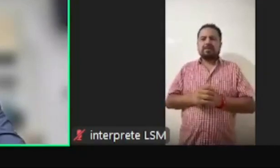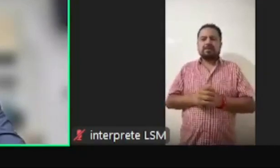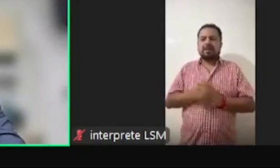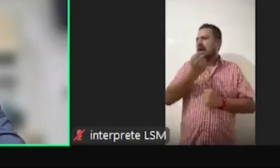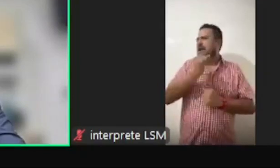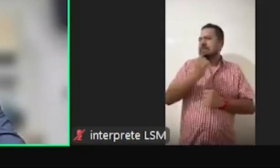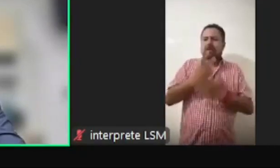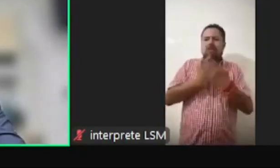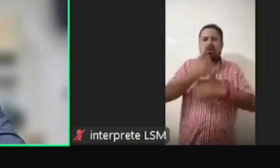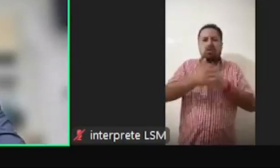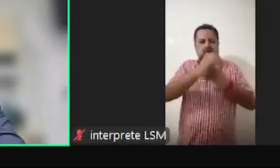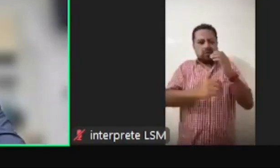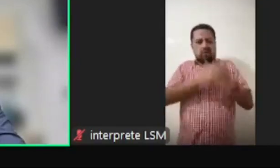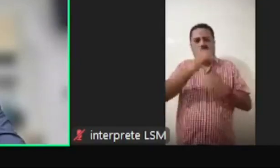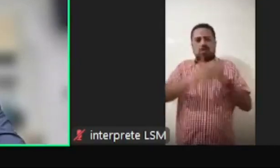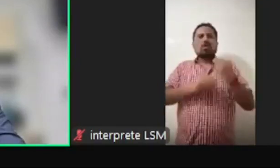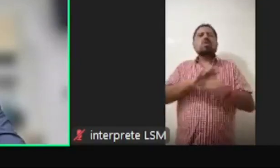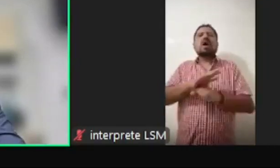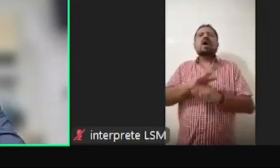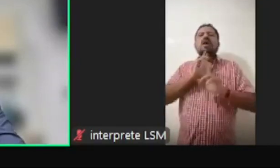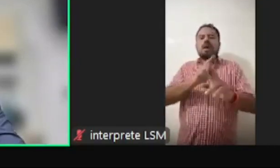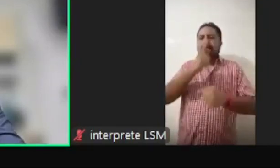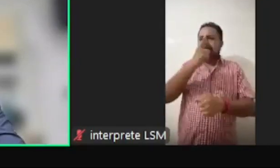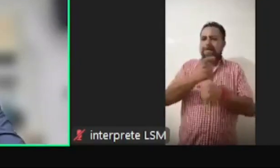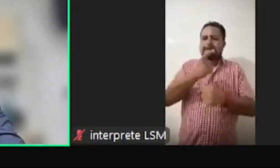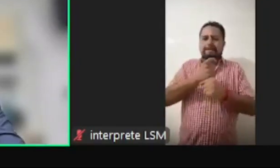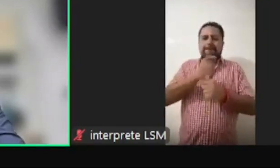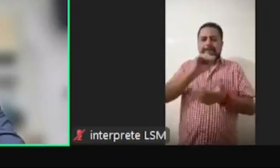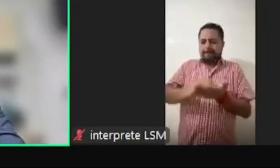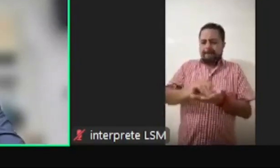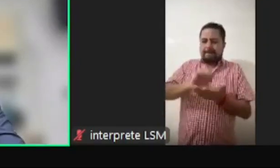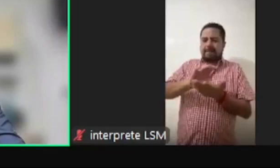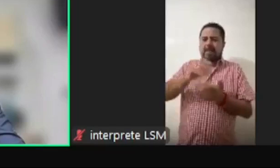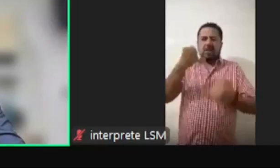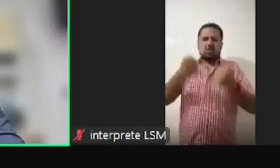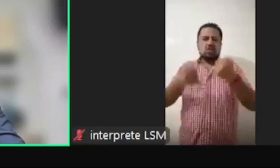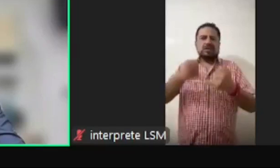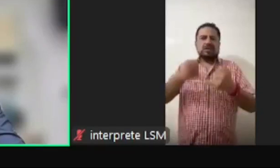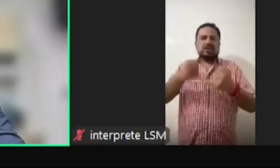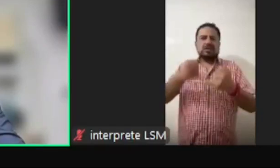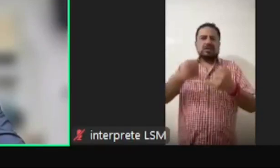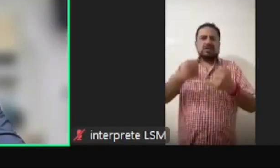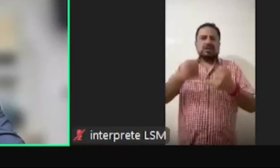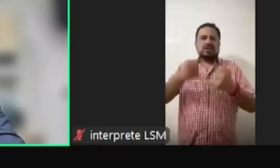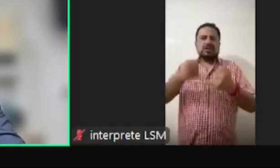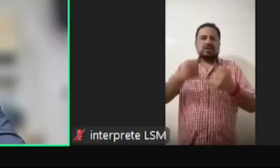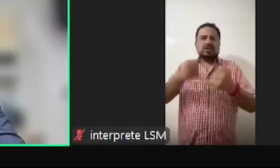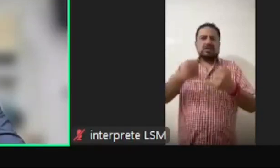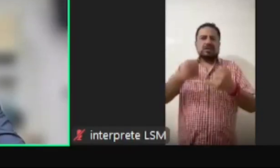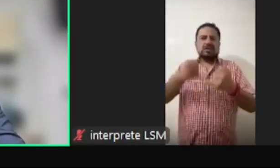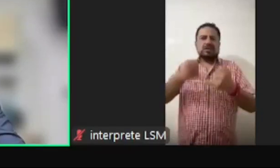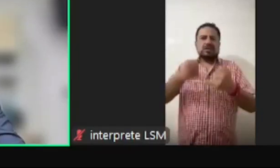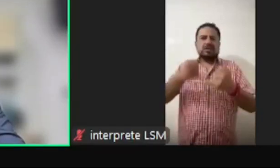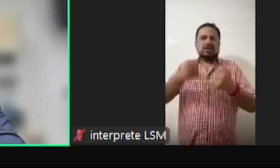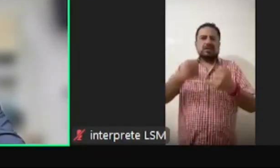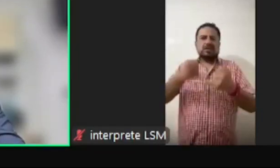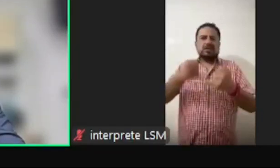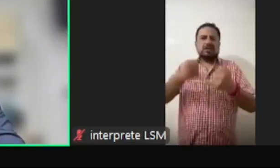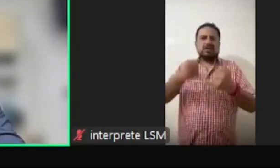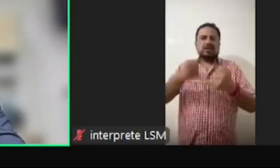proyecto concluye con los siguientes puntos resolutivos. Primero, se acumulan los juicios de la ciudadanía registrados con las claves T, diagonal GEC,